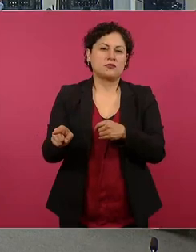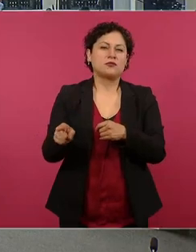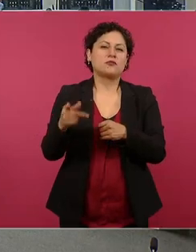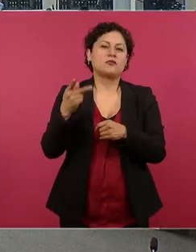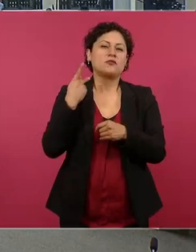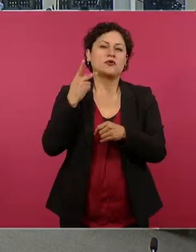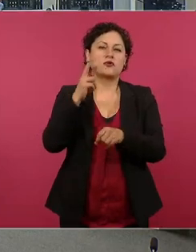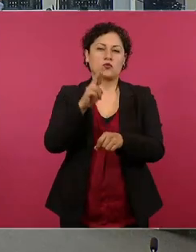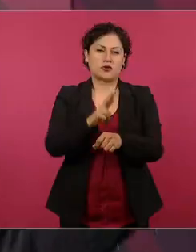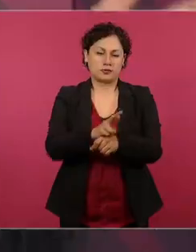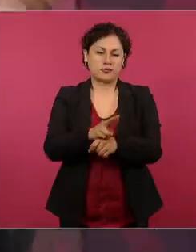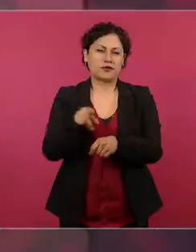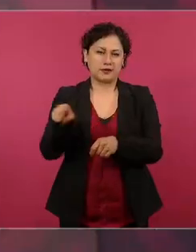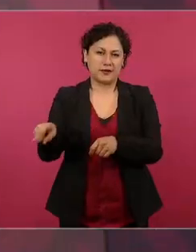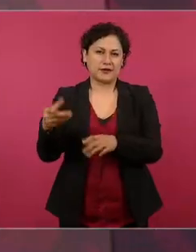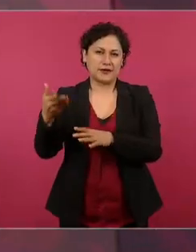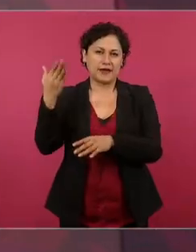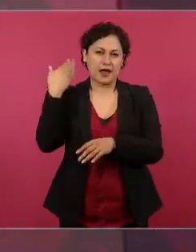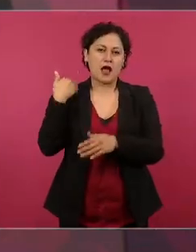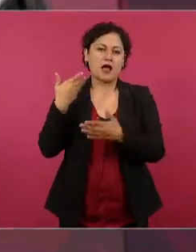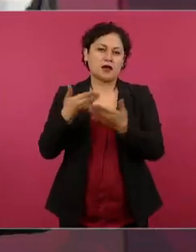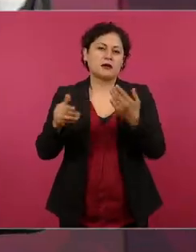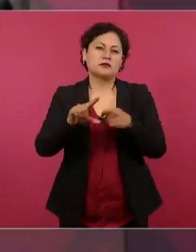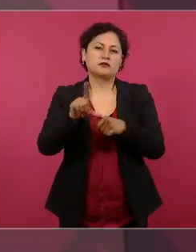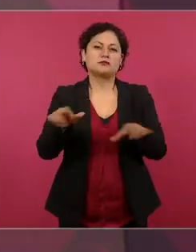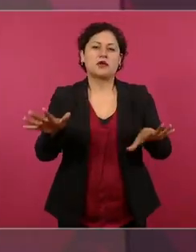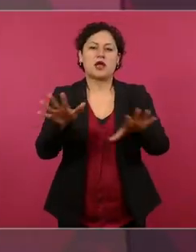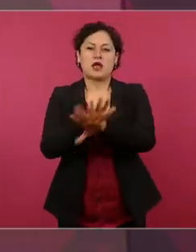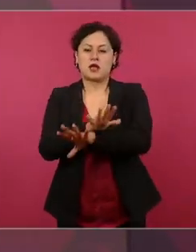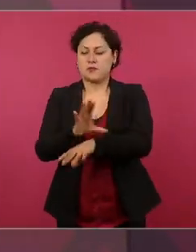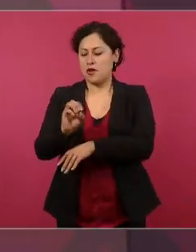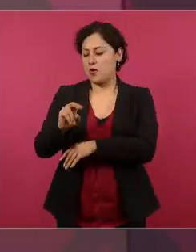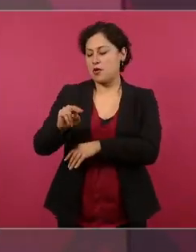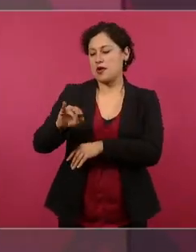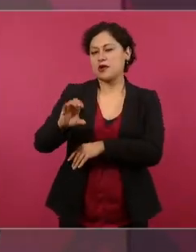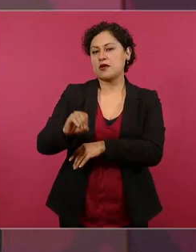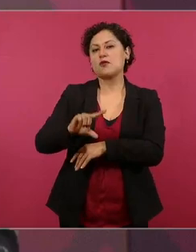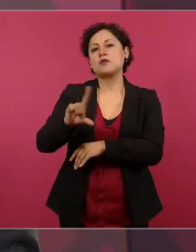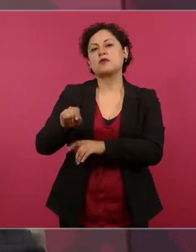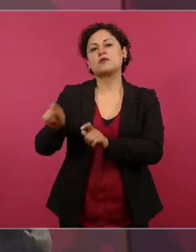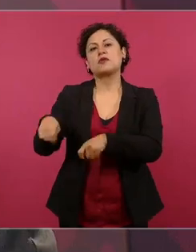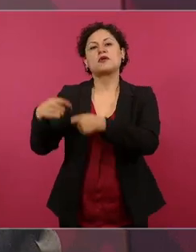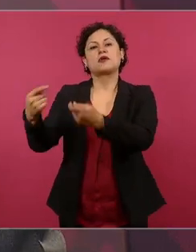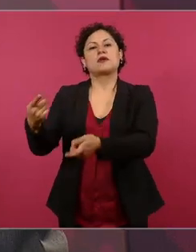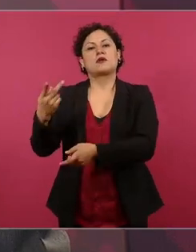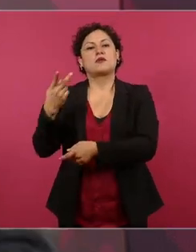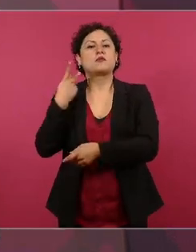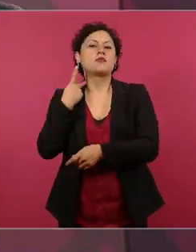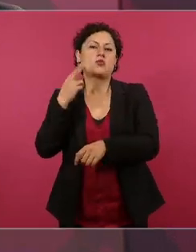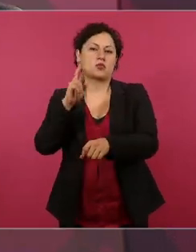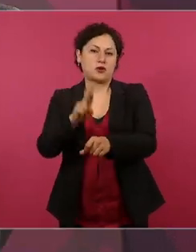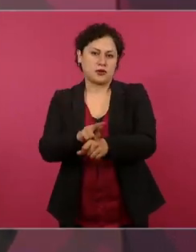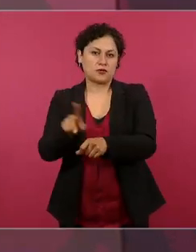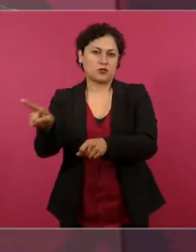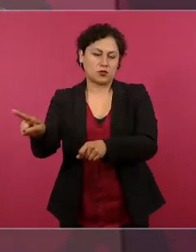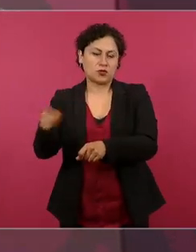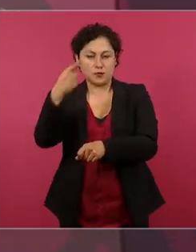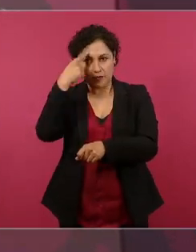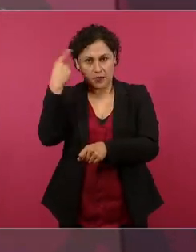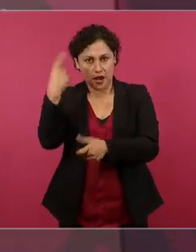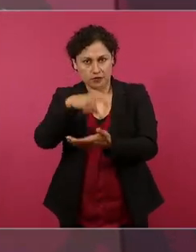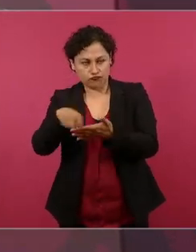INCO desapareció y sus funciones pasaron a la Procuraduría del Consumidor. Entonces a mí me tocaba,